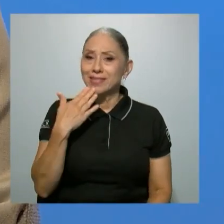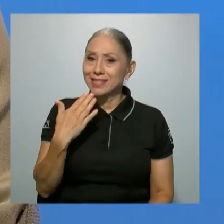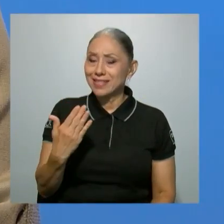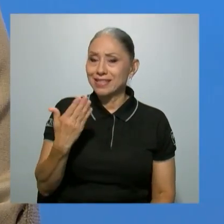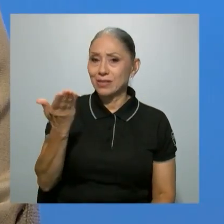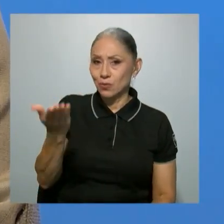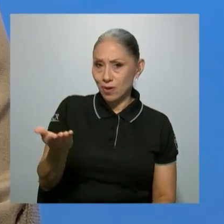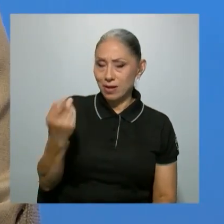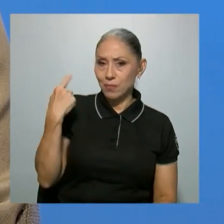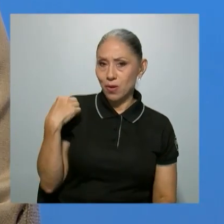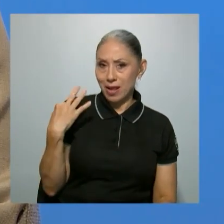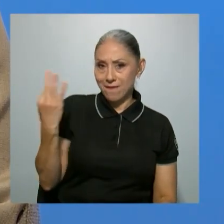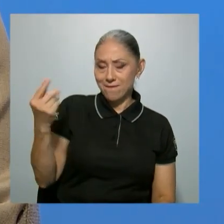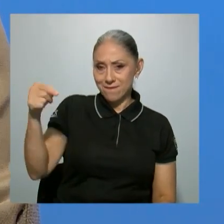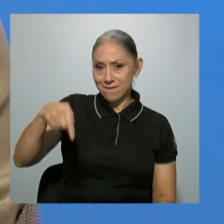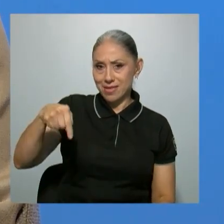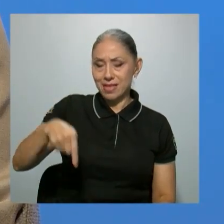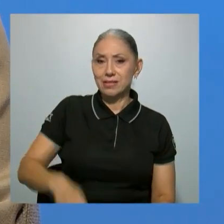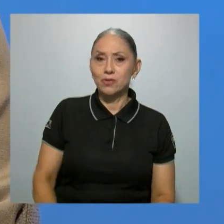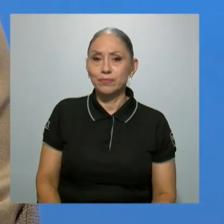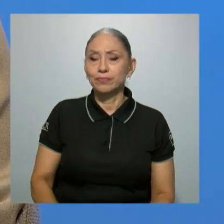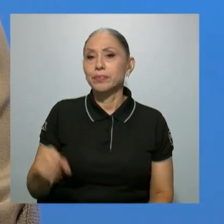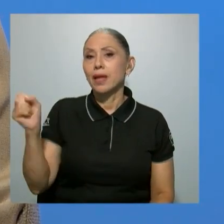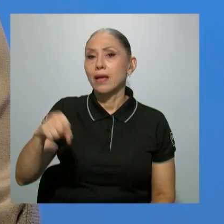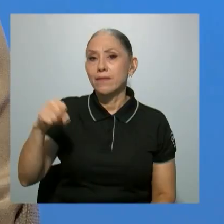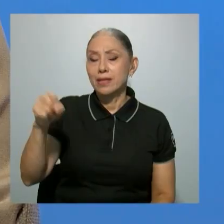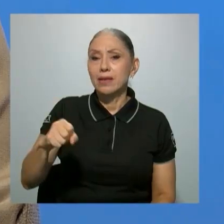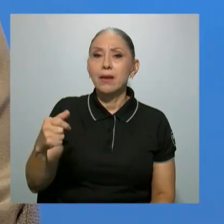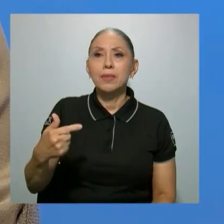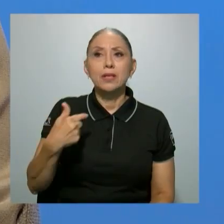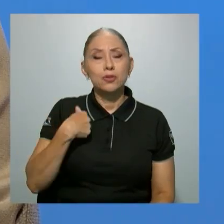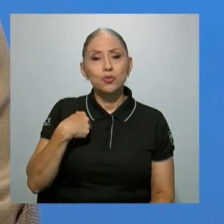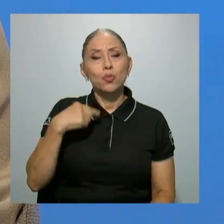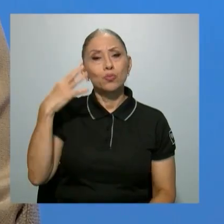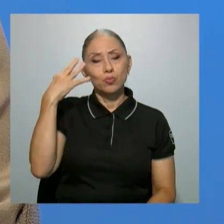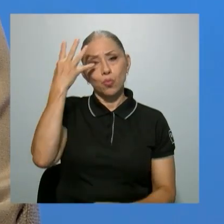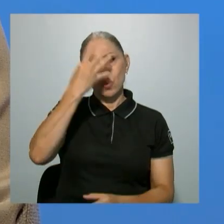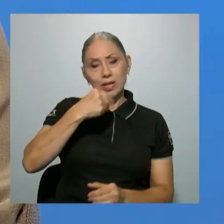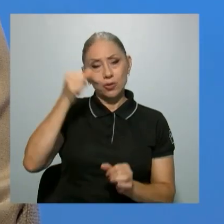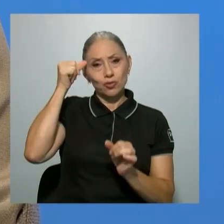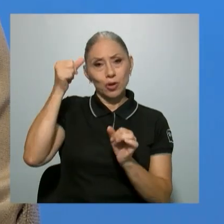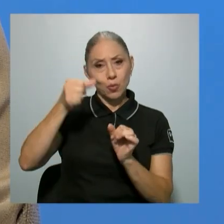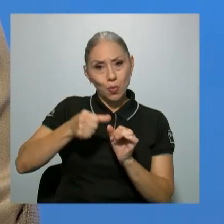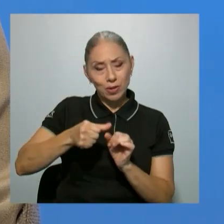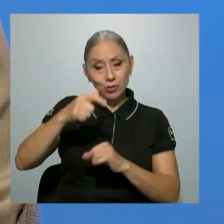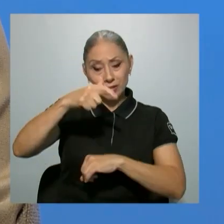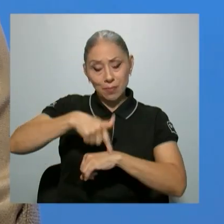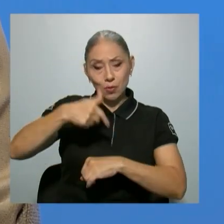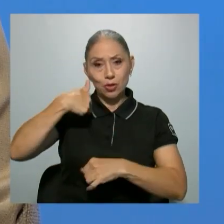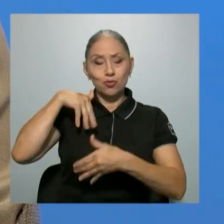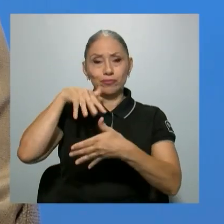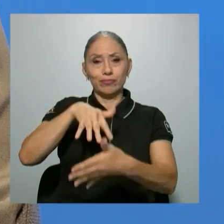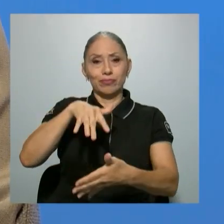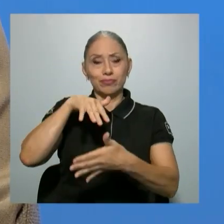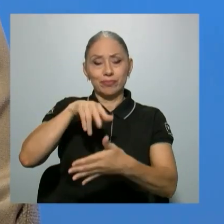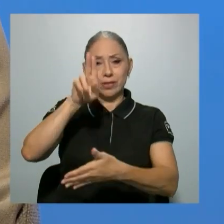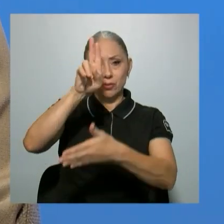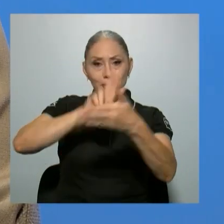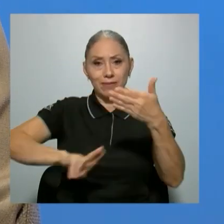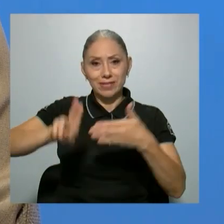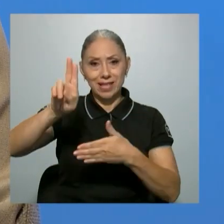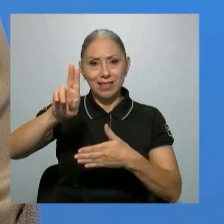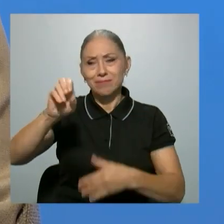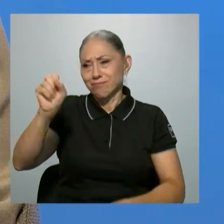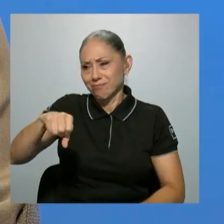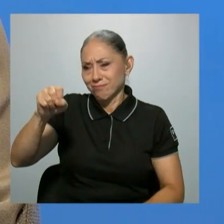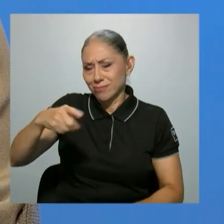Juan, por la invitación. Efectivamente, tengo muy bonitos recuerdos de mi época de la universidad, y por supuesto que me